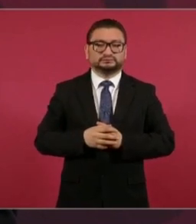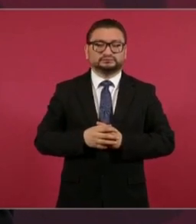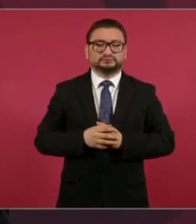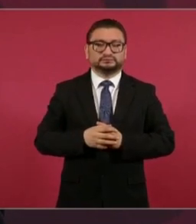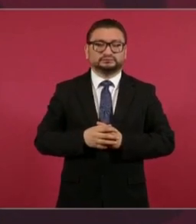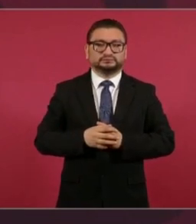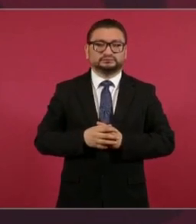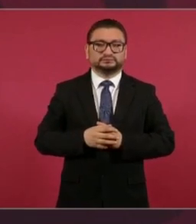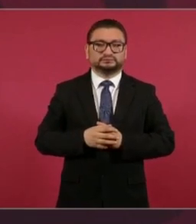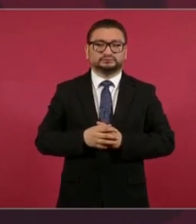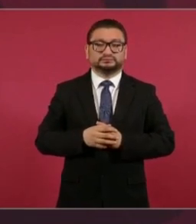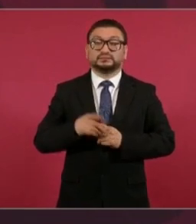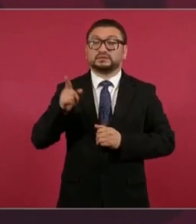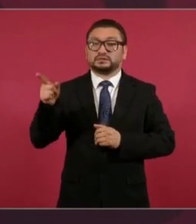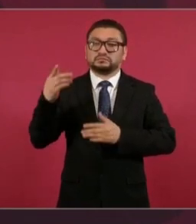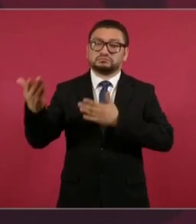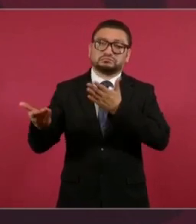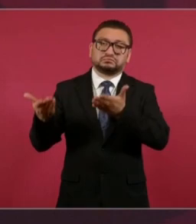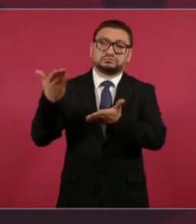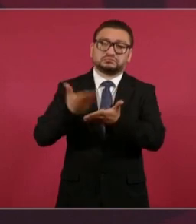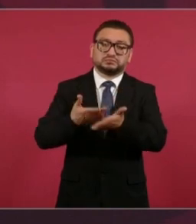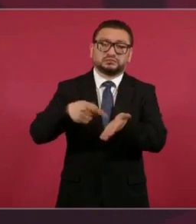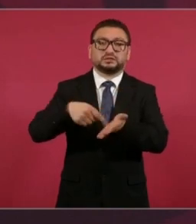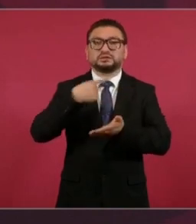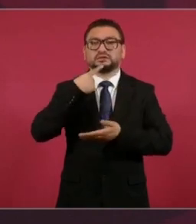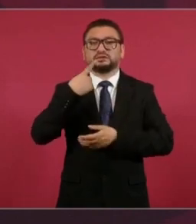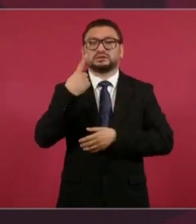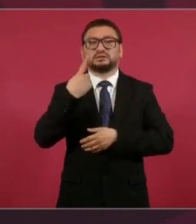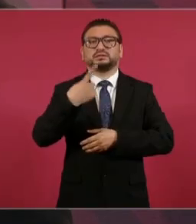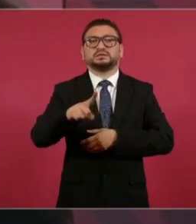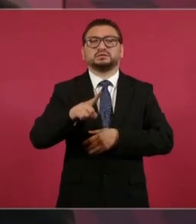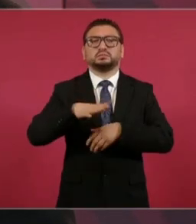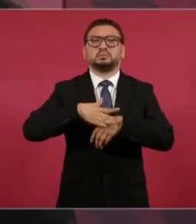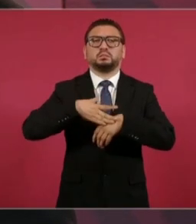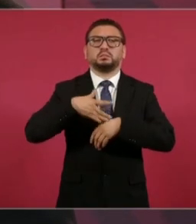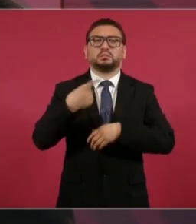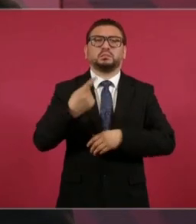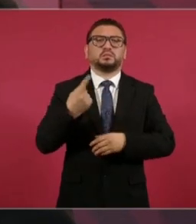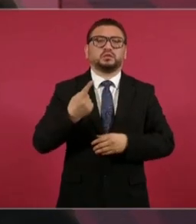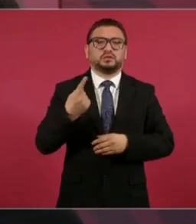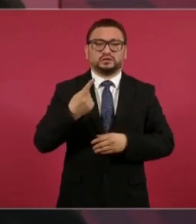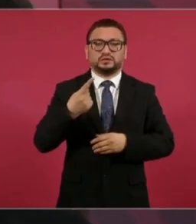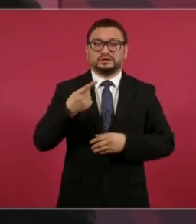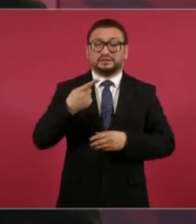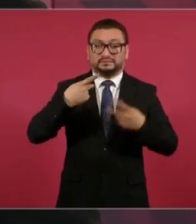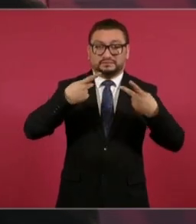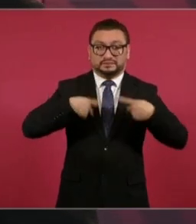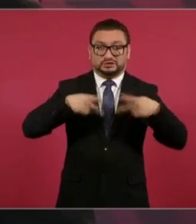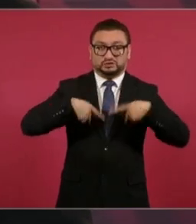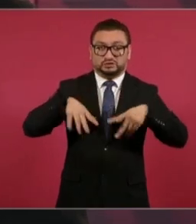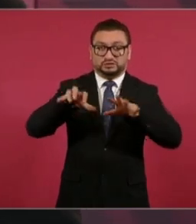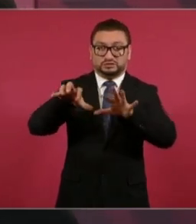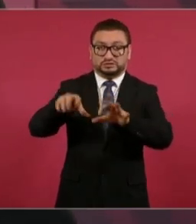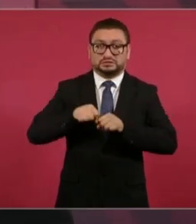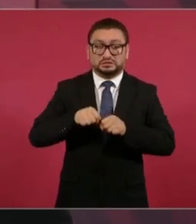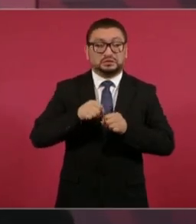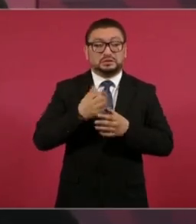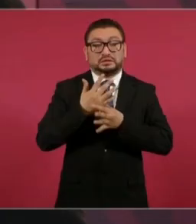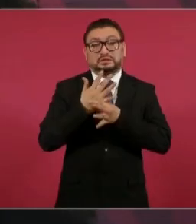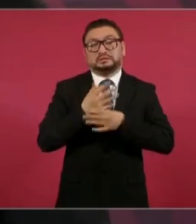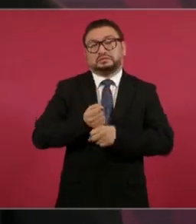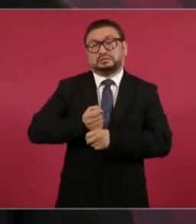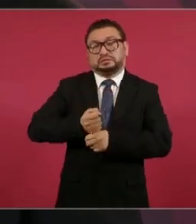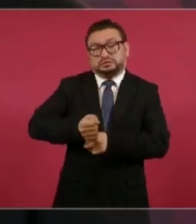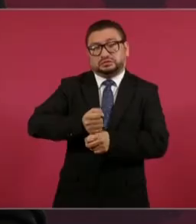muchachos se presenta una denuncia Porque estos detenidos habían sido